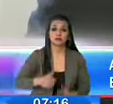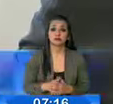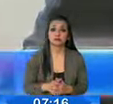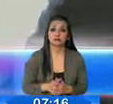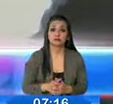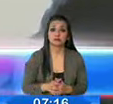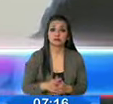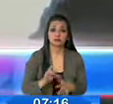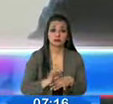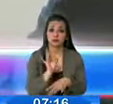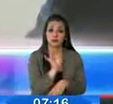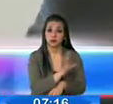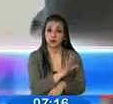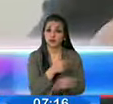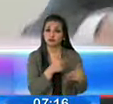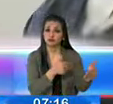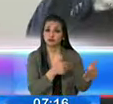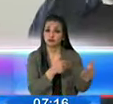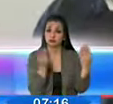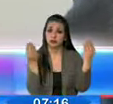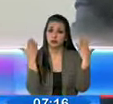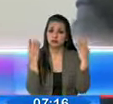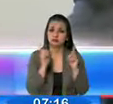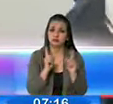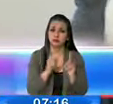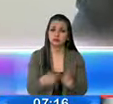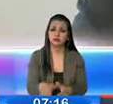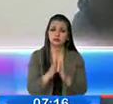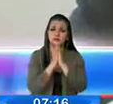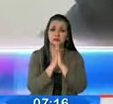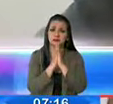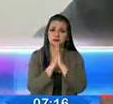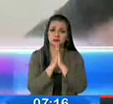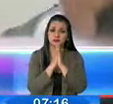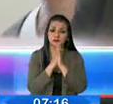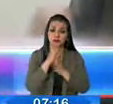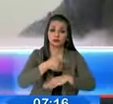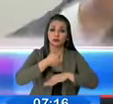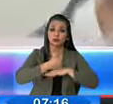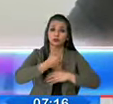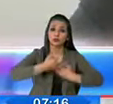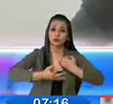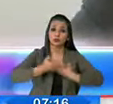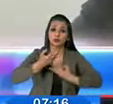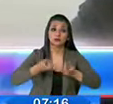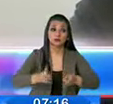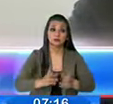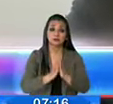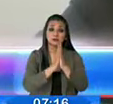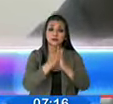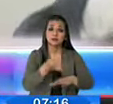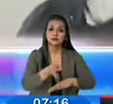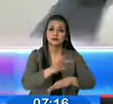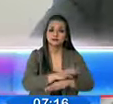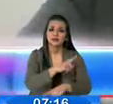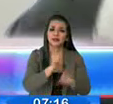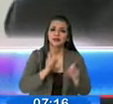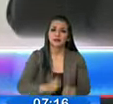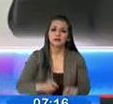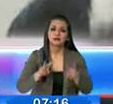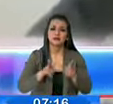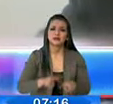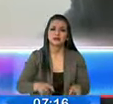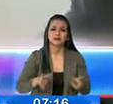así. Vamos a exigir ante la justicia y ante la Asamblea Nacional de que se